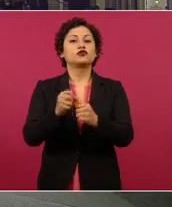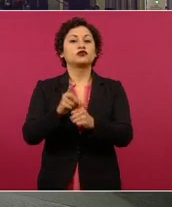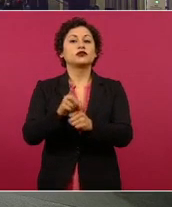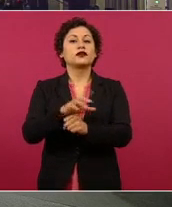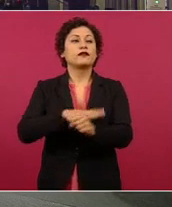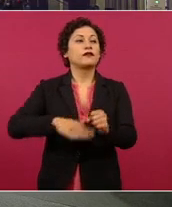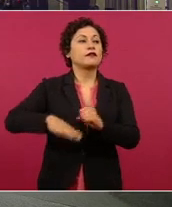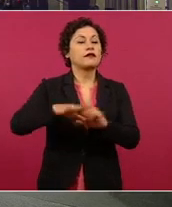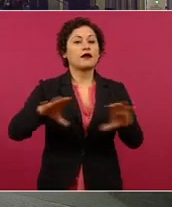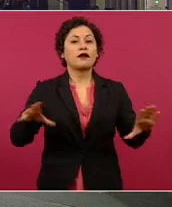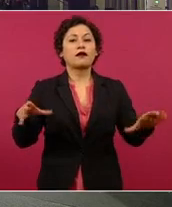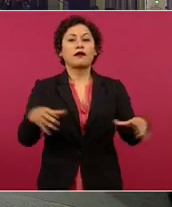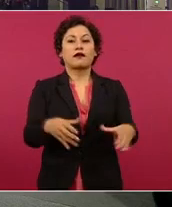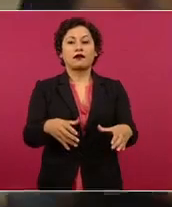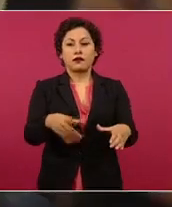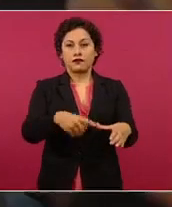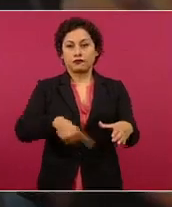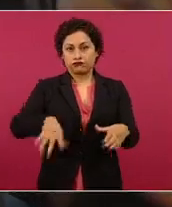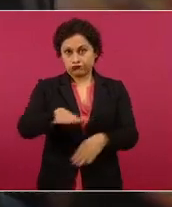y con